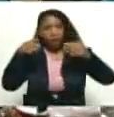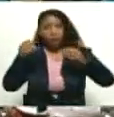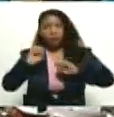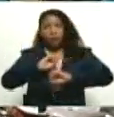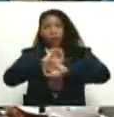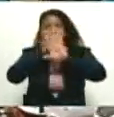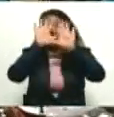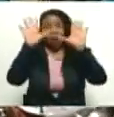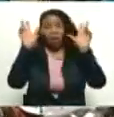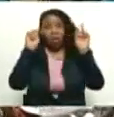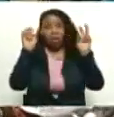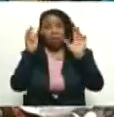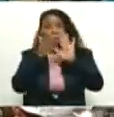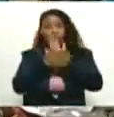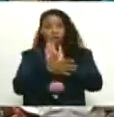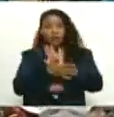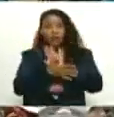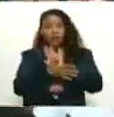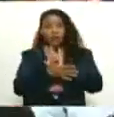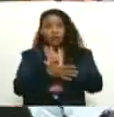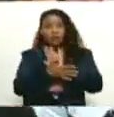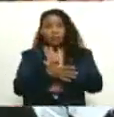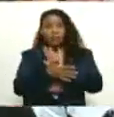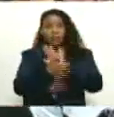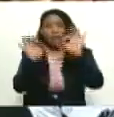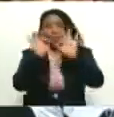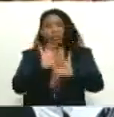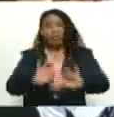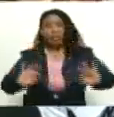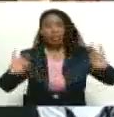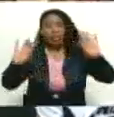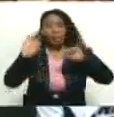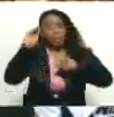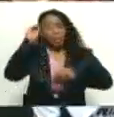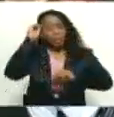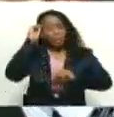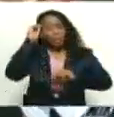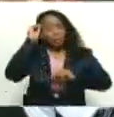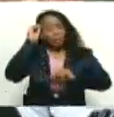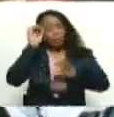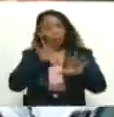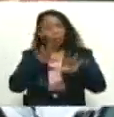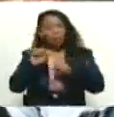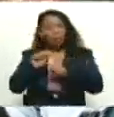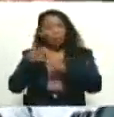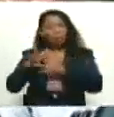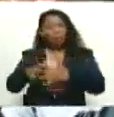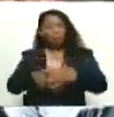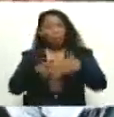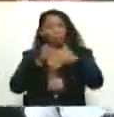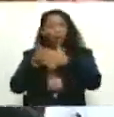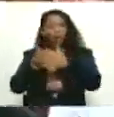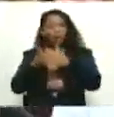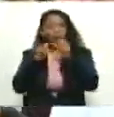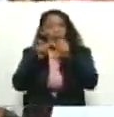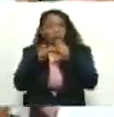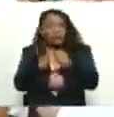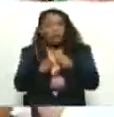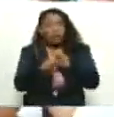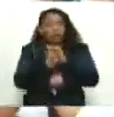claro que nadie pensara que el imperialismo norteamericano se iba a quedar